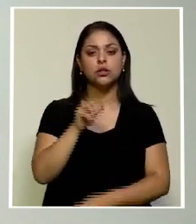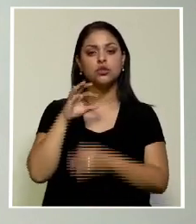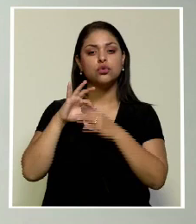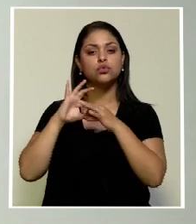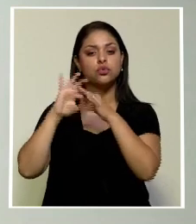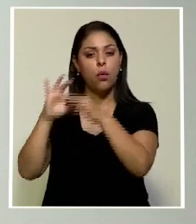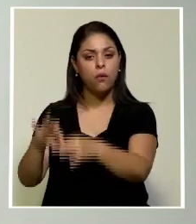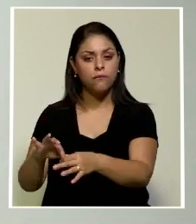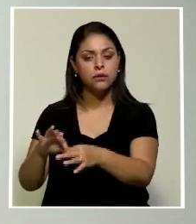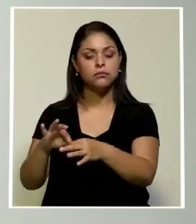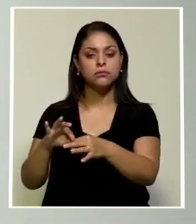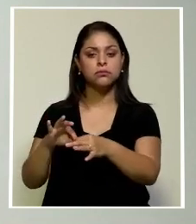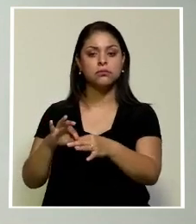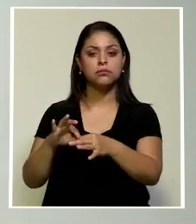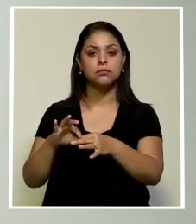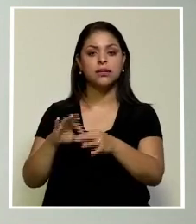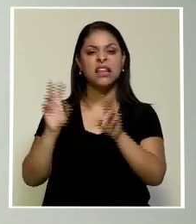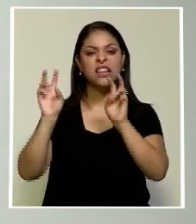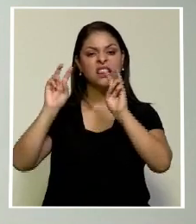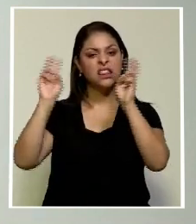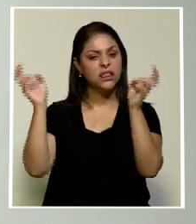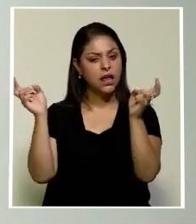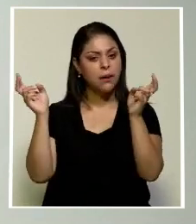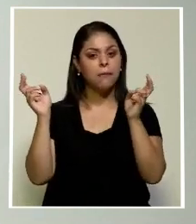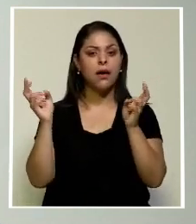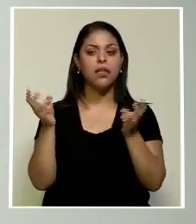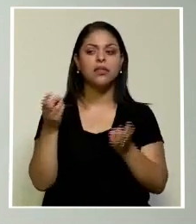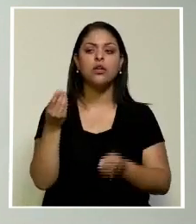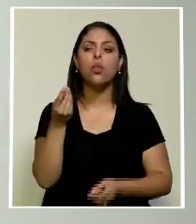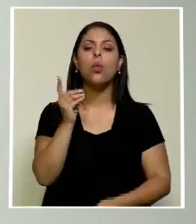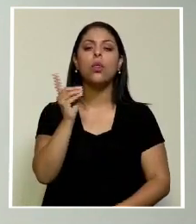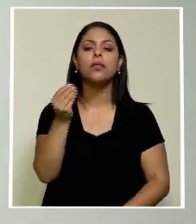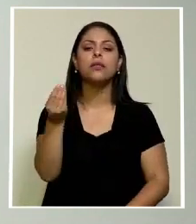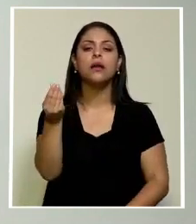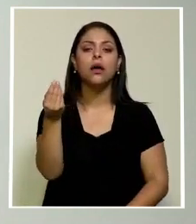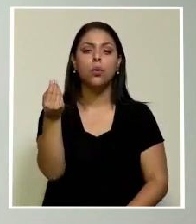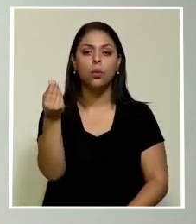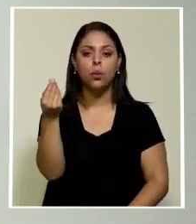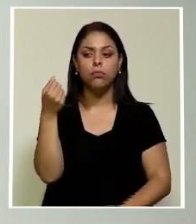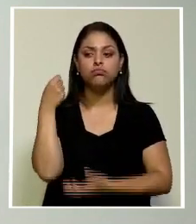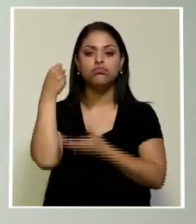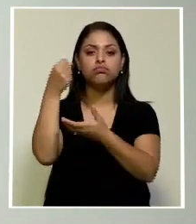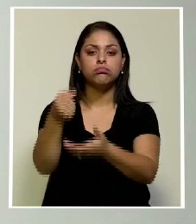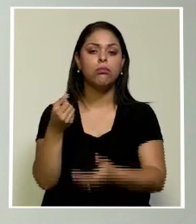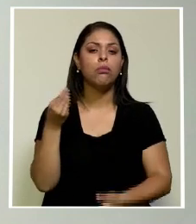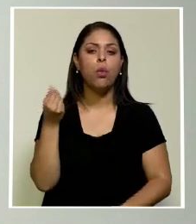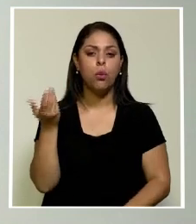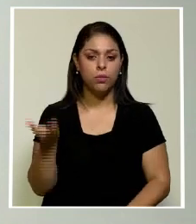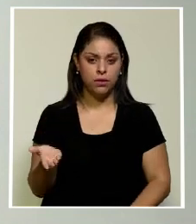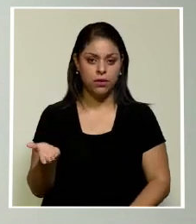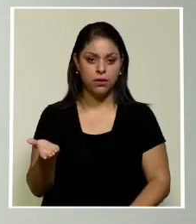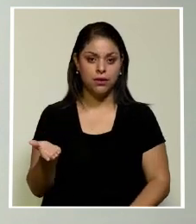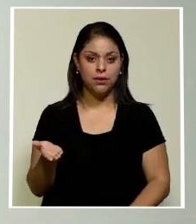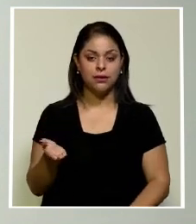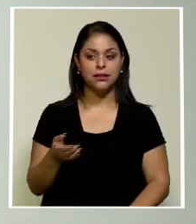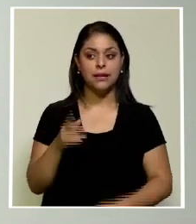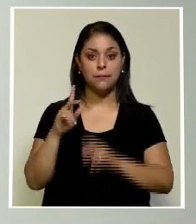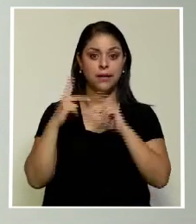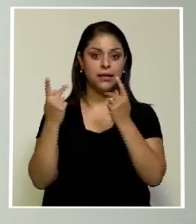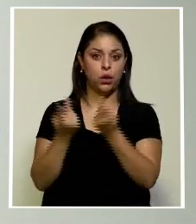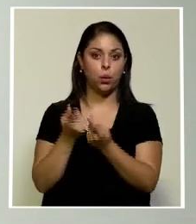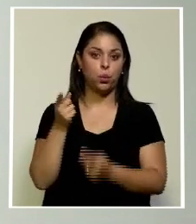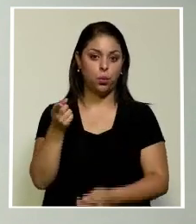con asuntos relacionados con el origen de los recursos que llegan a las arcas de las agrupaciones